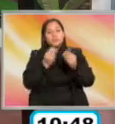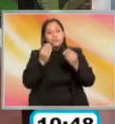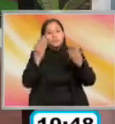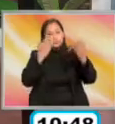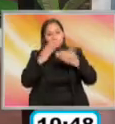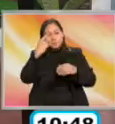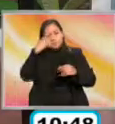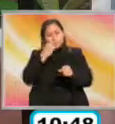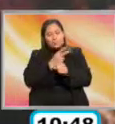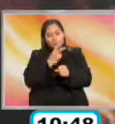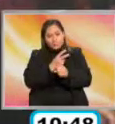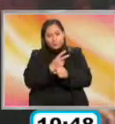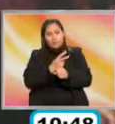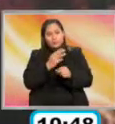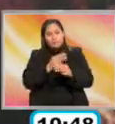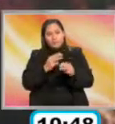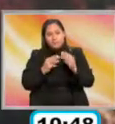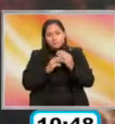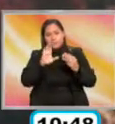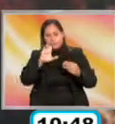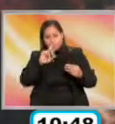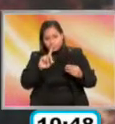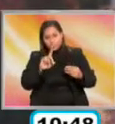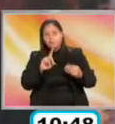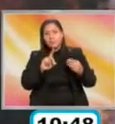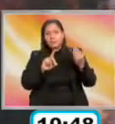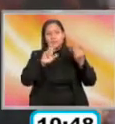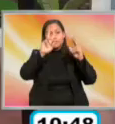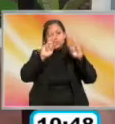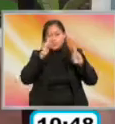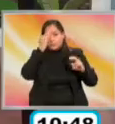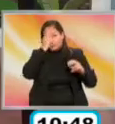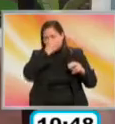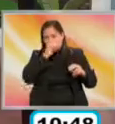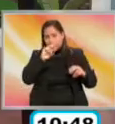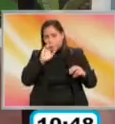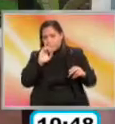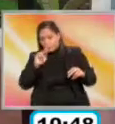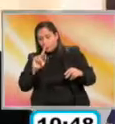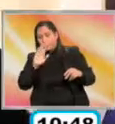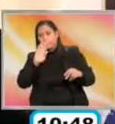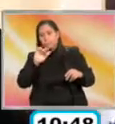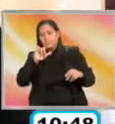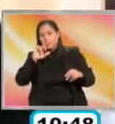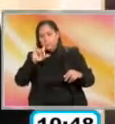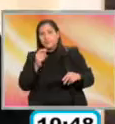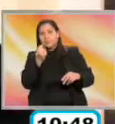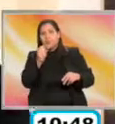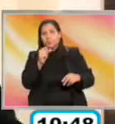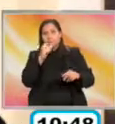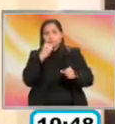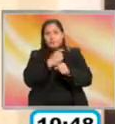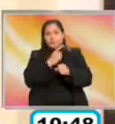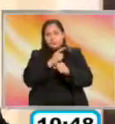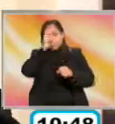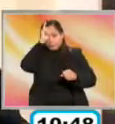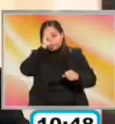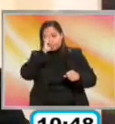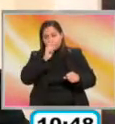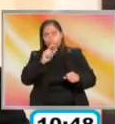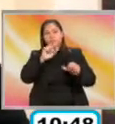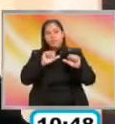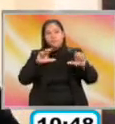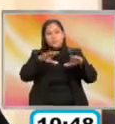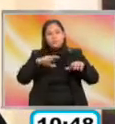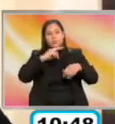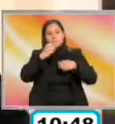el segundo, ahora sí que material discográfico en versión pop balada. Correcto, sí, pues en septiembre hicimos el primer lunario ahí en el